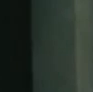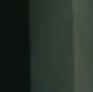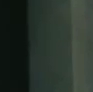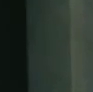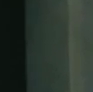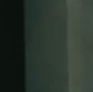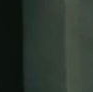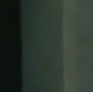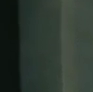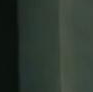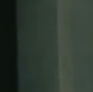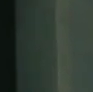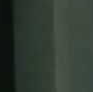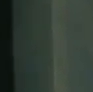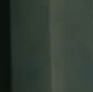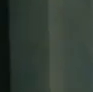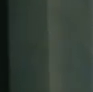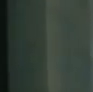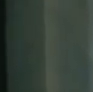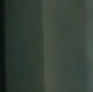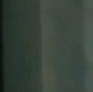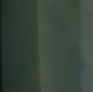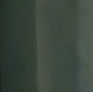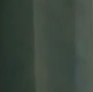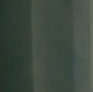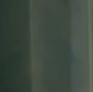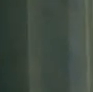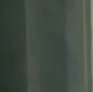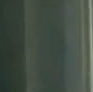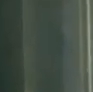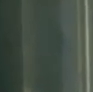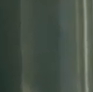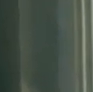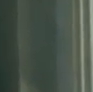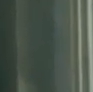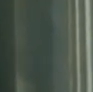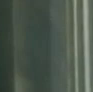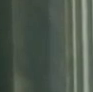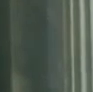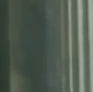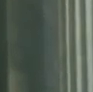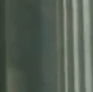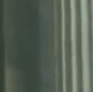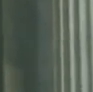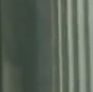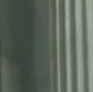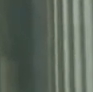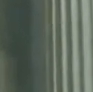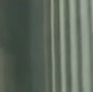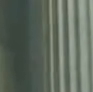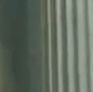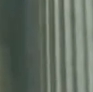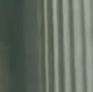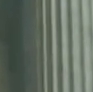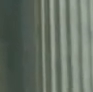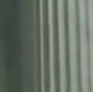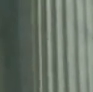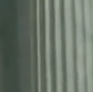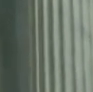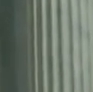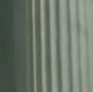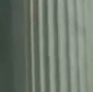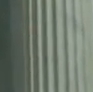acto que reivindica lo que ha sido la lucha, el legado de nuestro libertador y de quienes le acompañaron en esa gesta